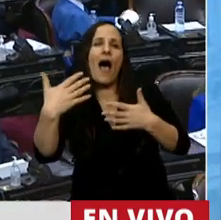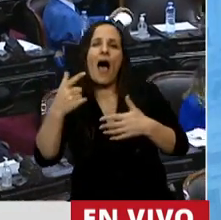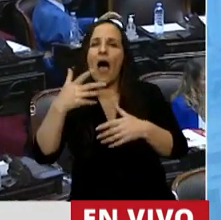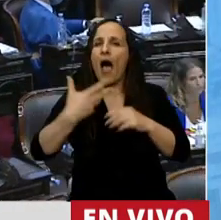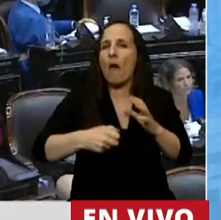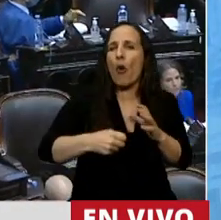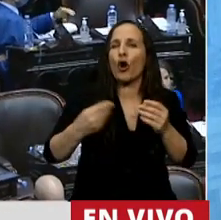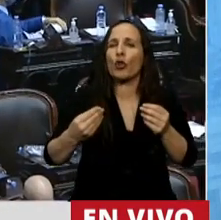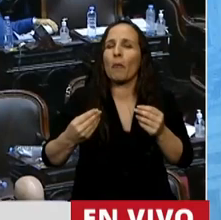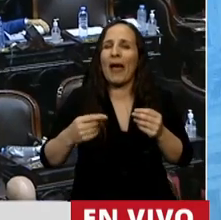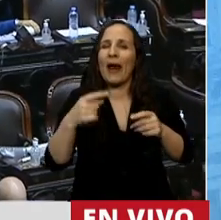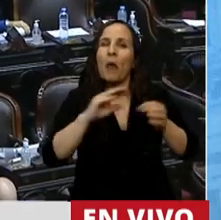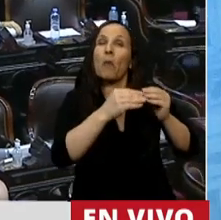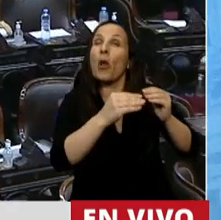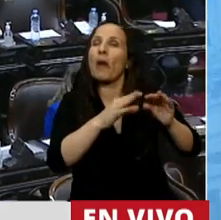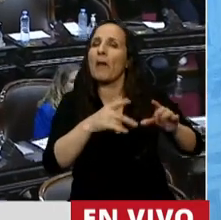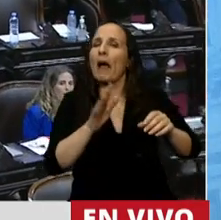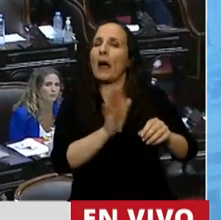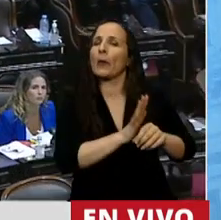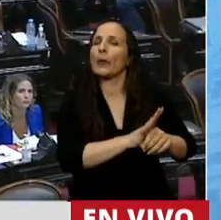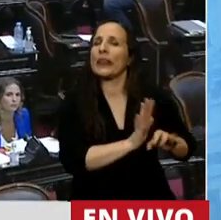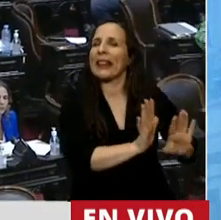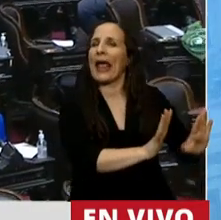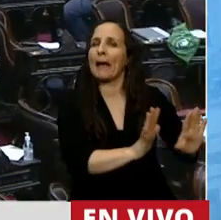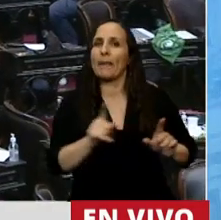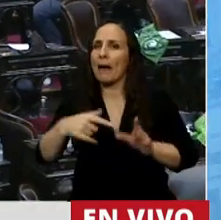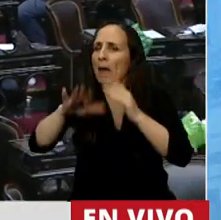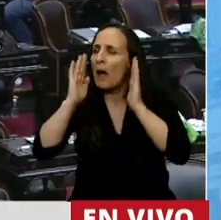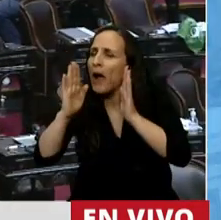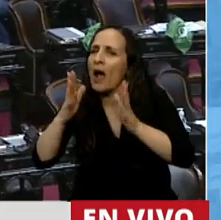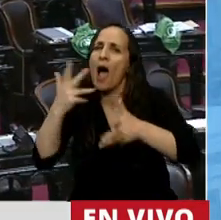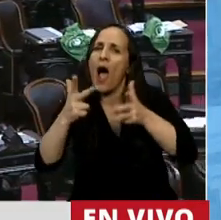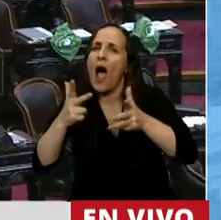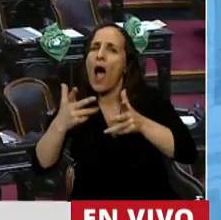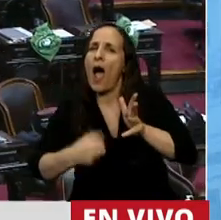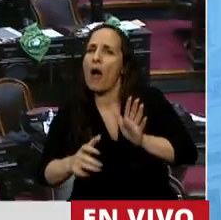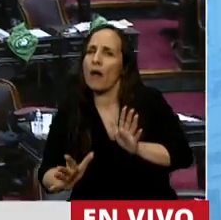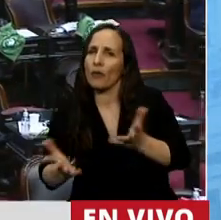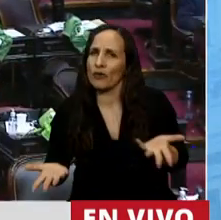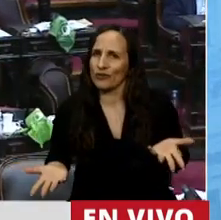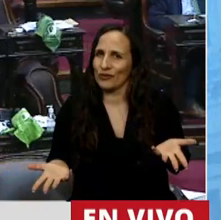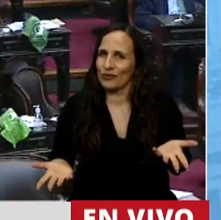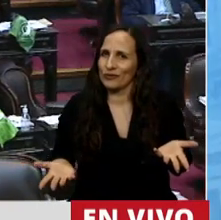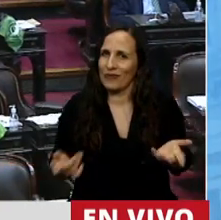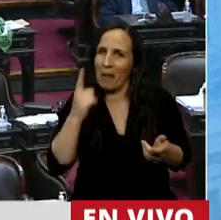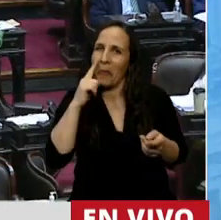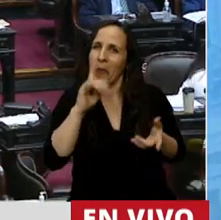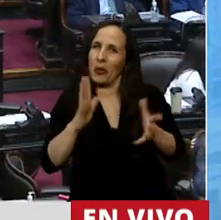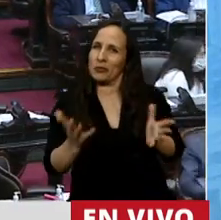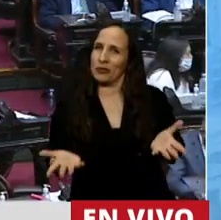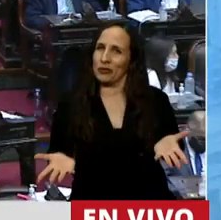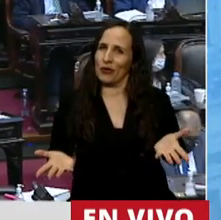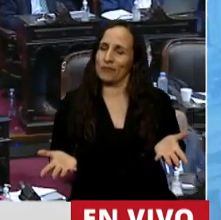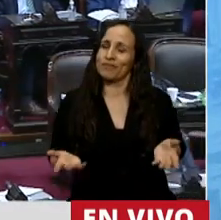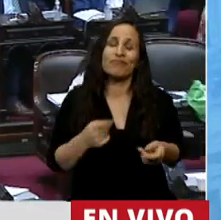está pasando en este país. Pero ¿saben qué es lo que sucede? Que la ley del aborto tiende